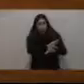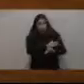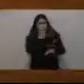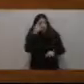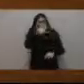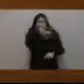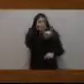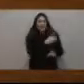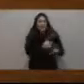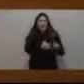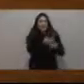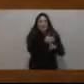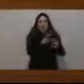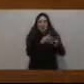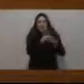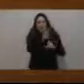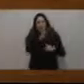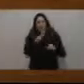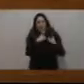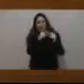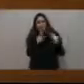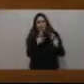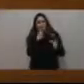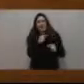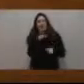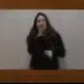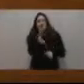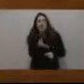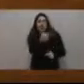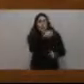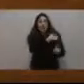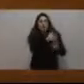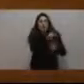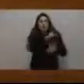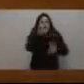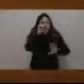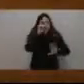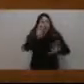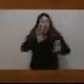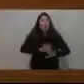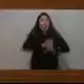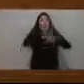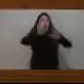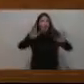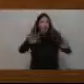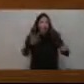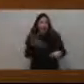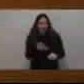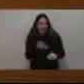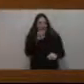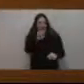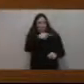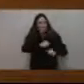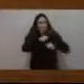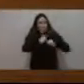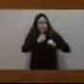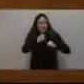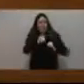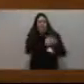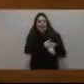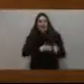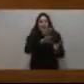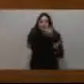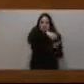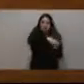ustedes que el Partido Popular de Asturias dijese por qué, no lo sé. Pero lo que sí nos deja claro es que si tanto empeño tenía por sacarla adelante,